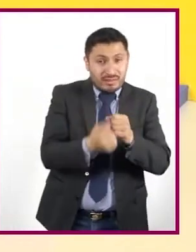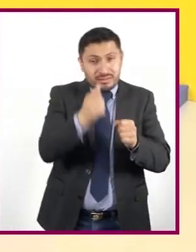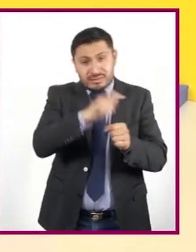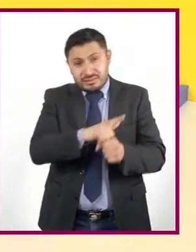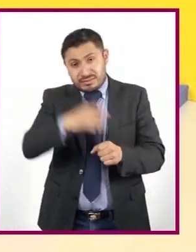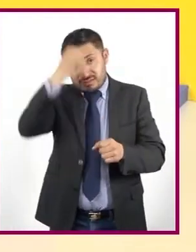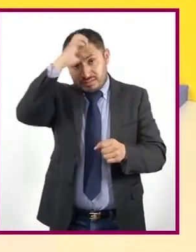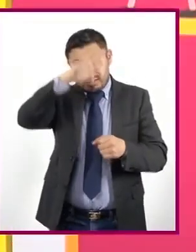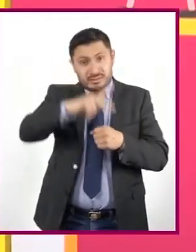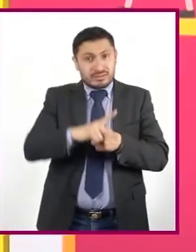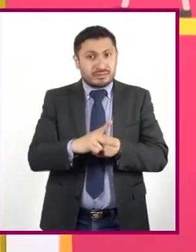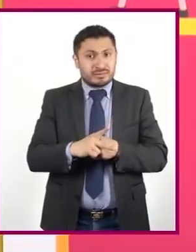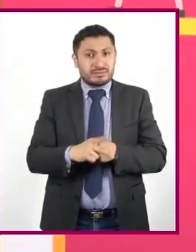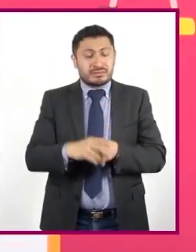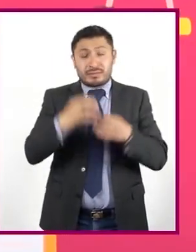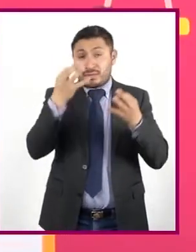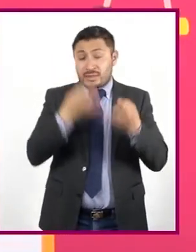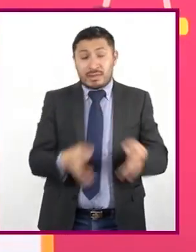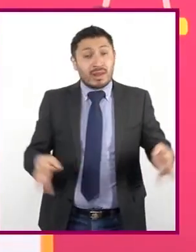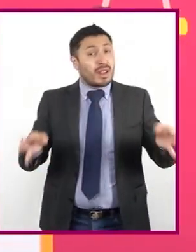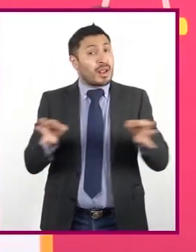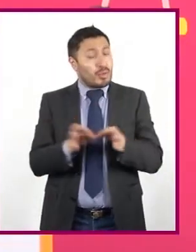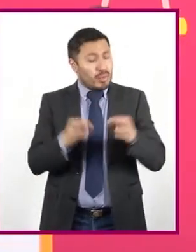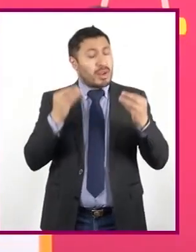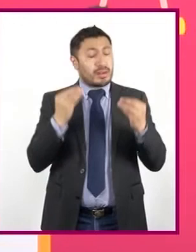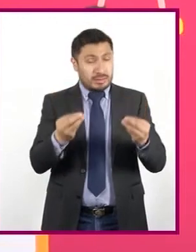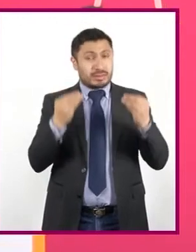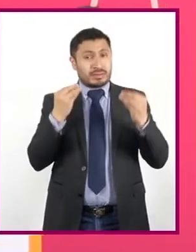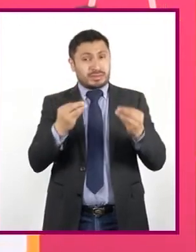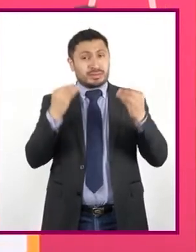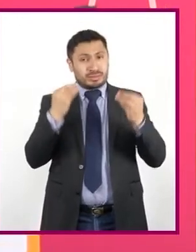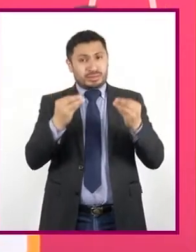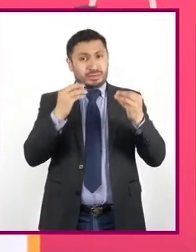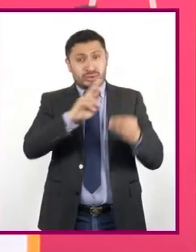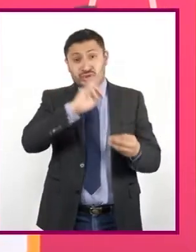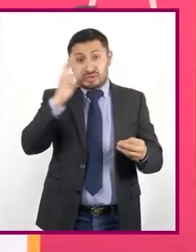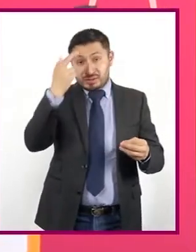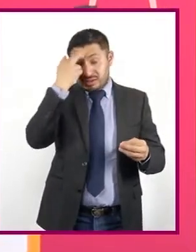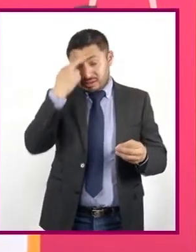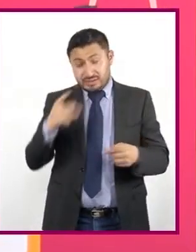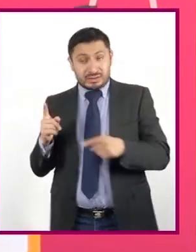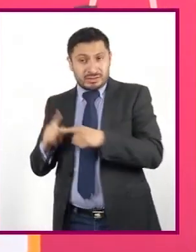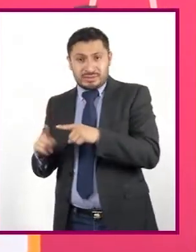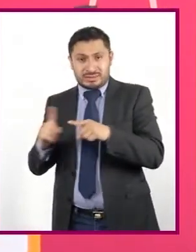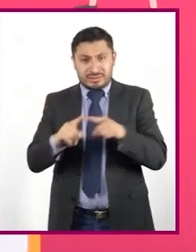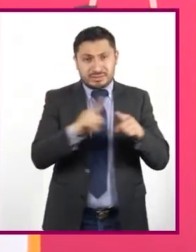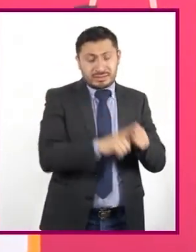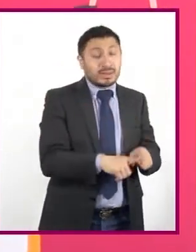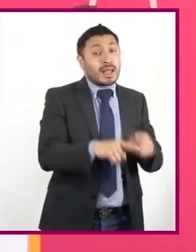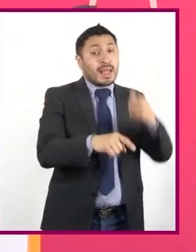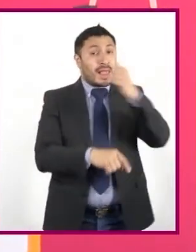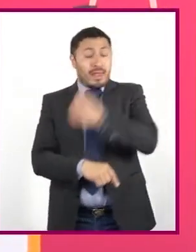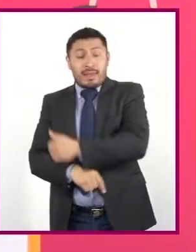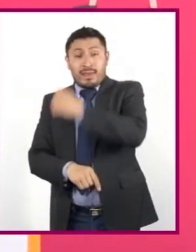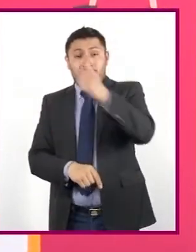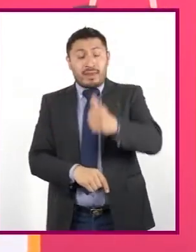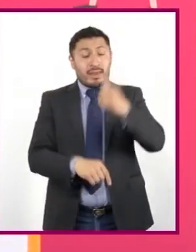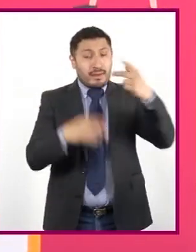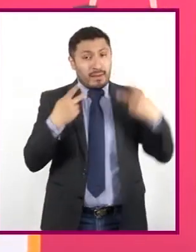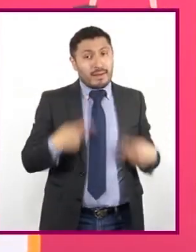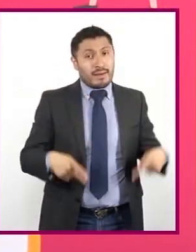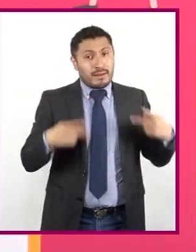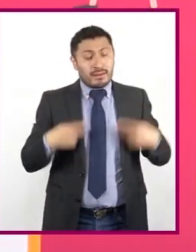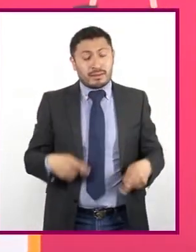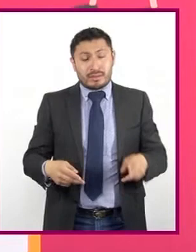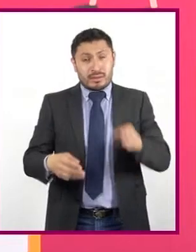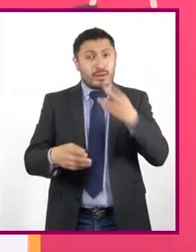europea. Es importante también que, además de reconocer la diversidad, cada persona haga valer